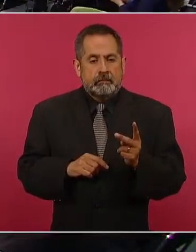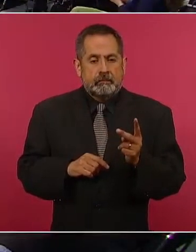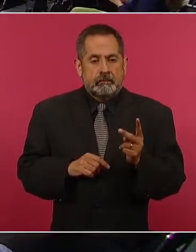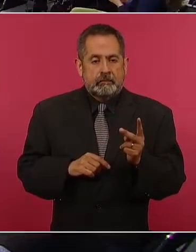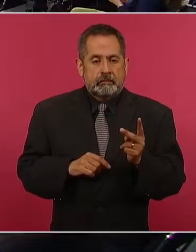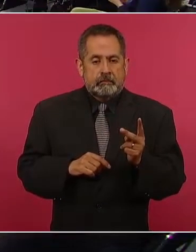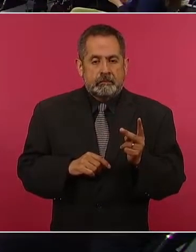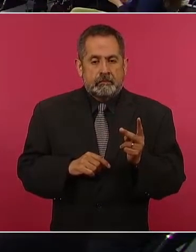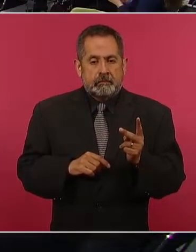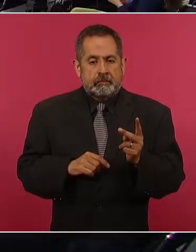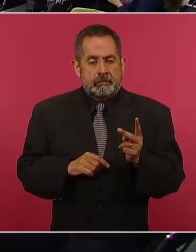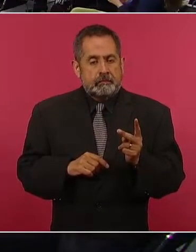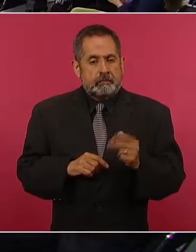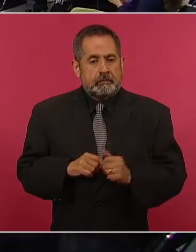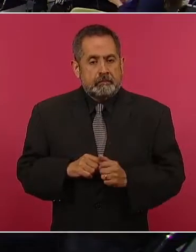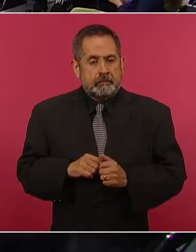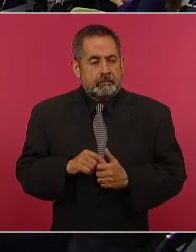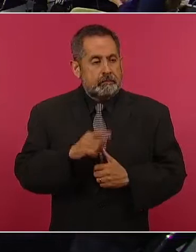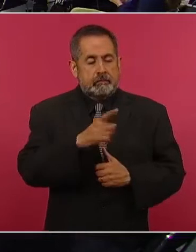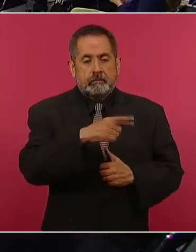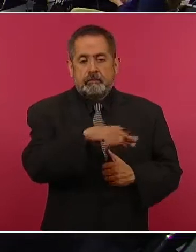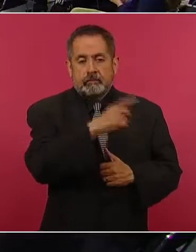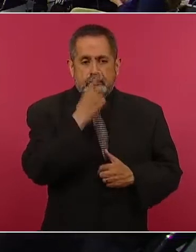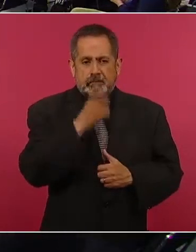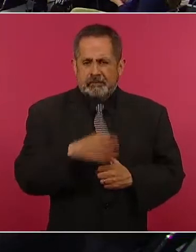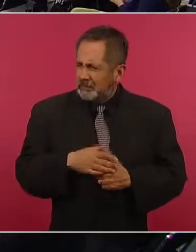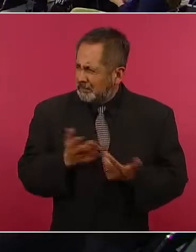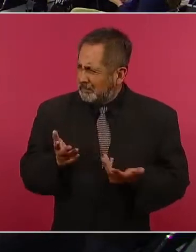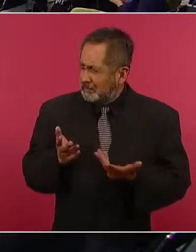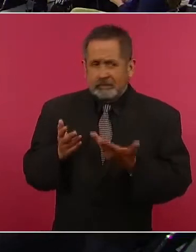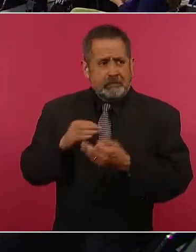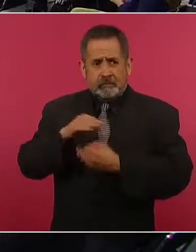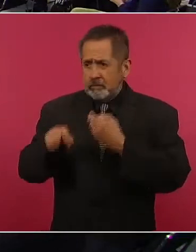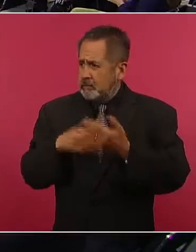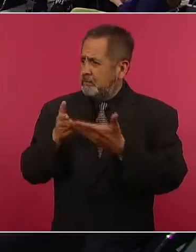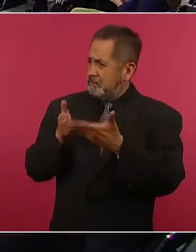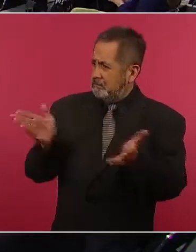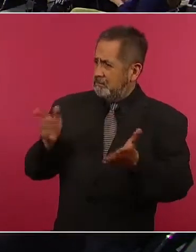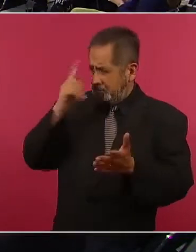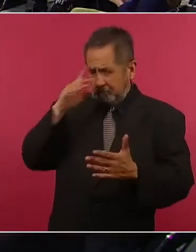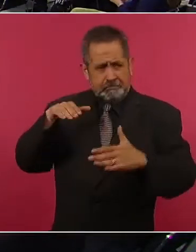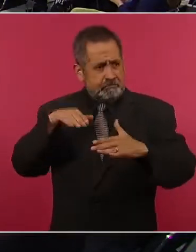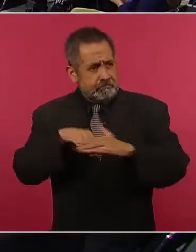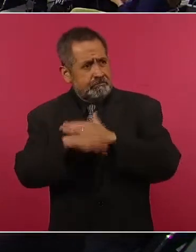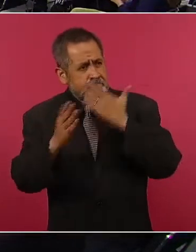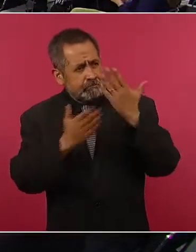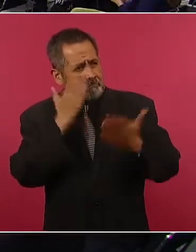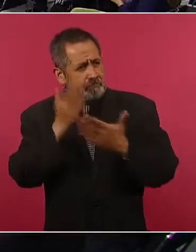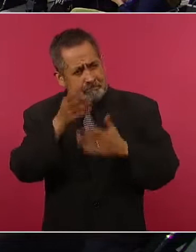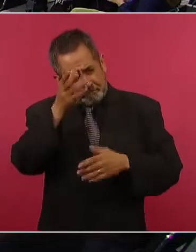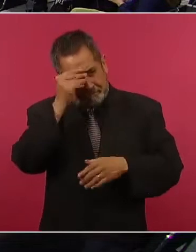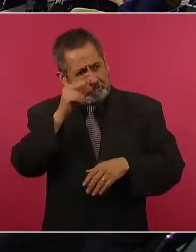¿por qué abrirle a todos la posibilidad de la especialización?